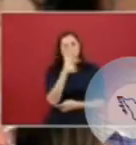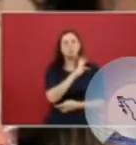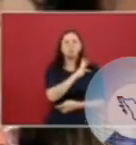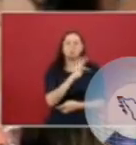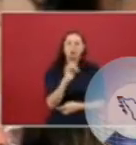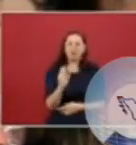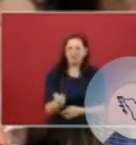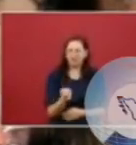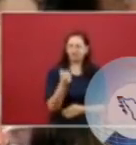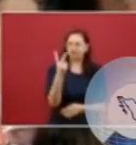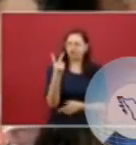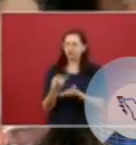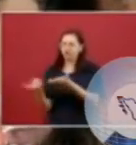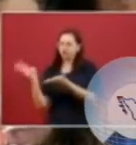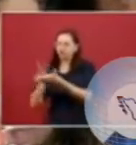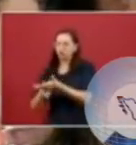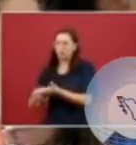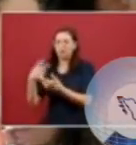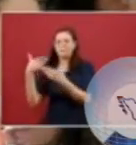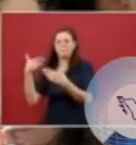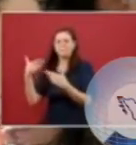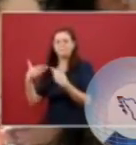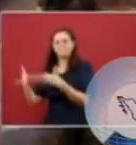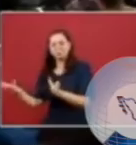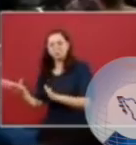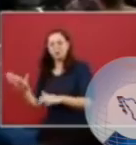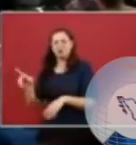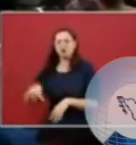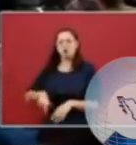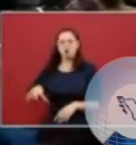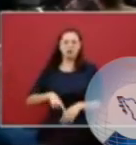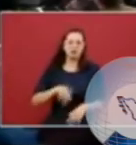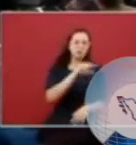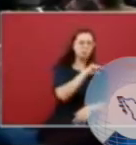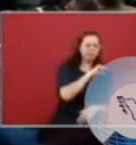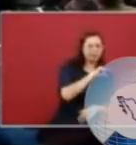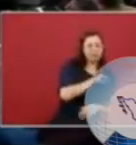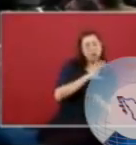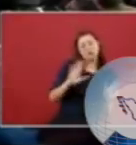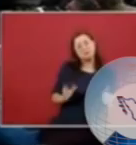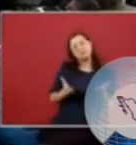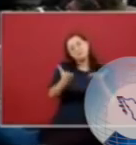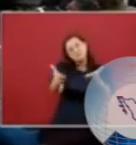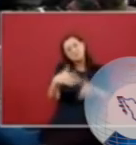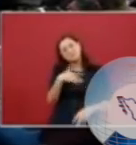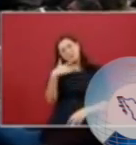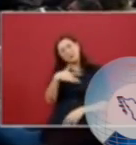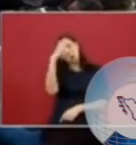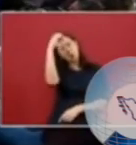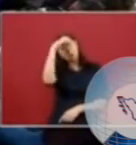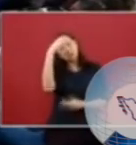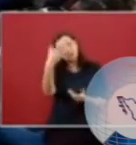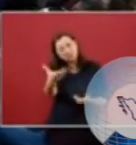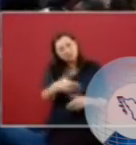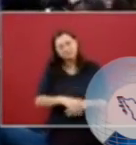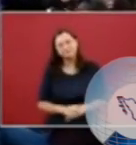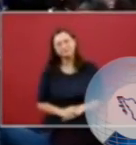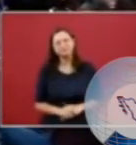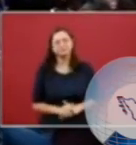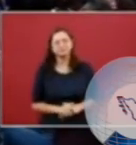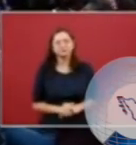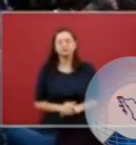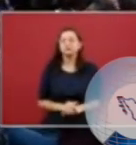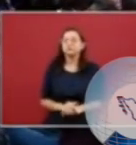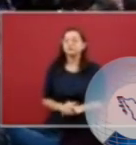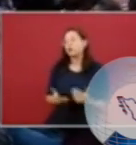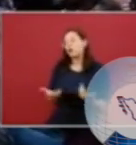de huevos de oro, si me lo permite. Me gustaría conocer su punto de vista. Gracias. Bueno, en esencia, y hablando